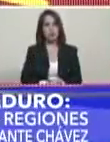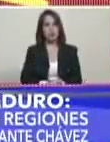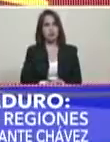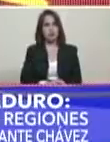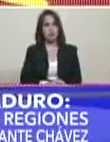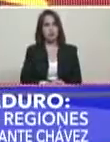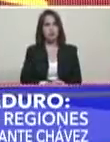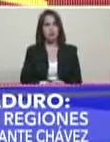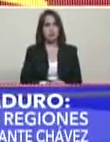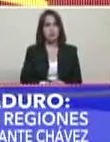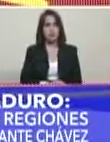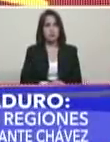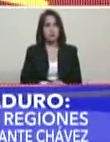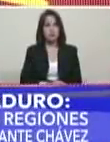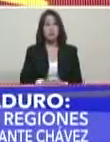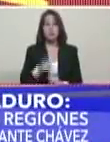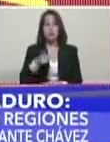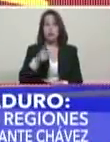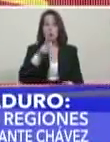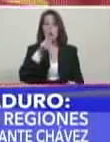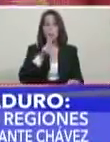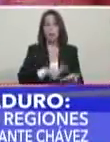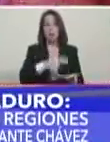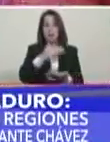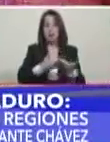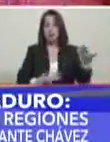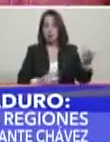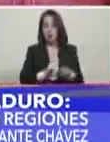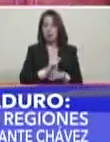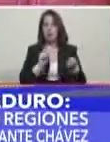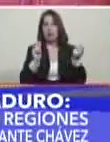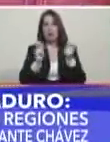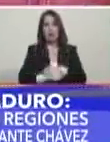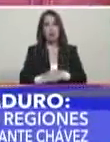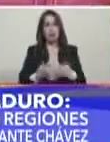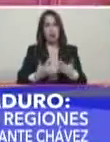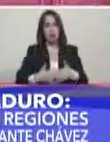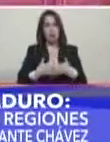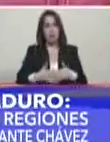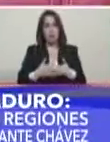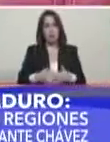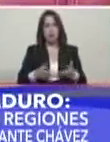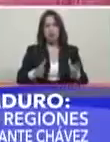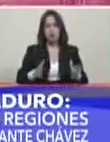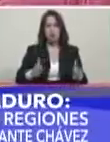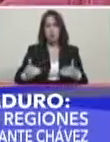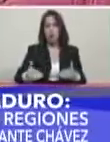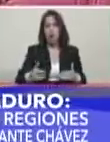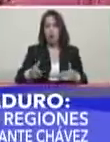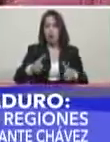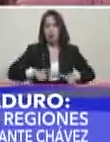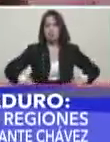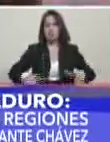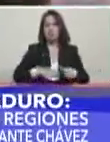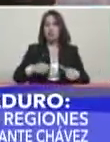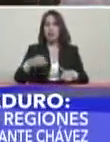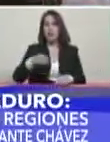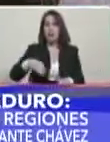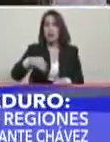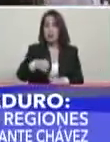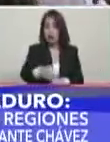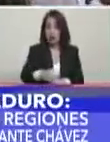Se somete la aprobación para la transferencia de los centros de acopio y distribución de pescado variado